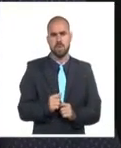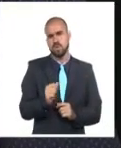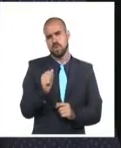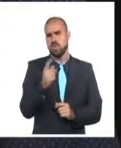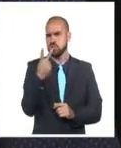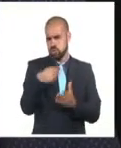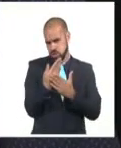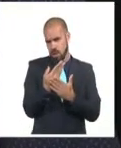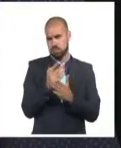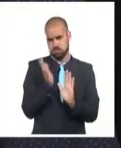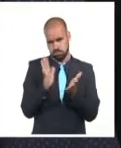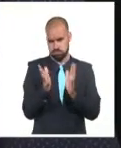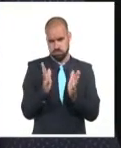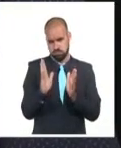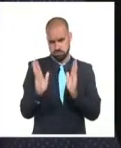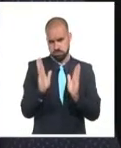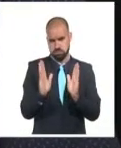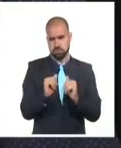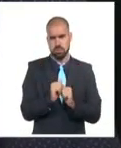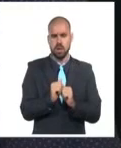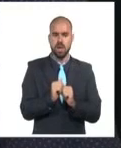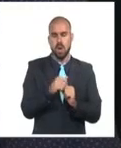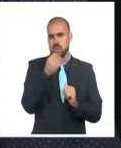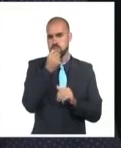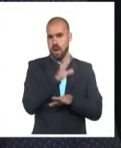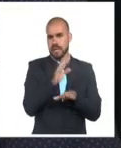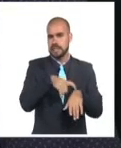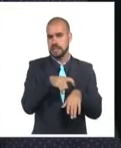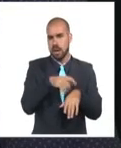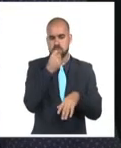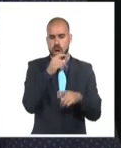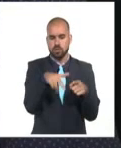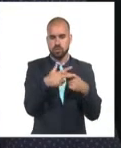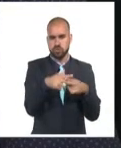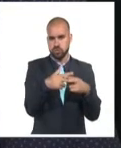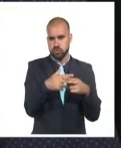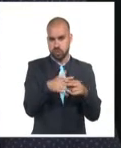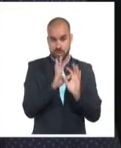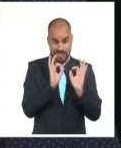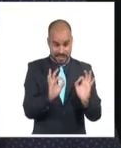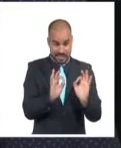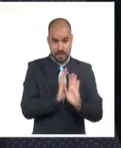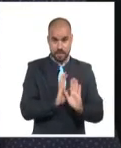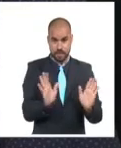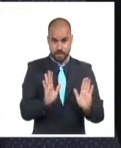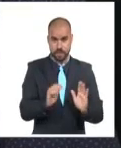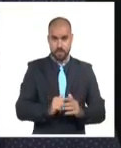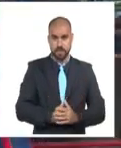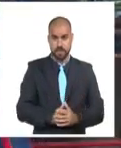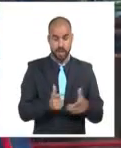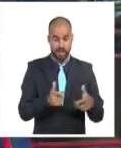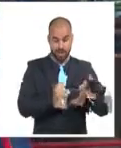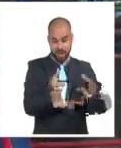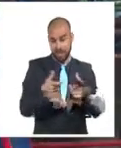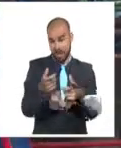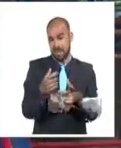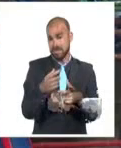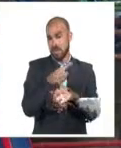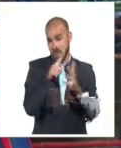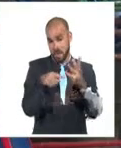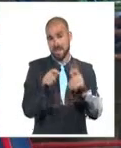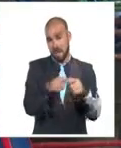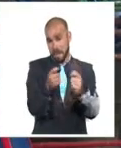horas debe ser el tiempo que medie para poder solucionar estos tubos que están averiados.